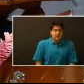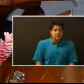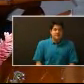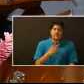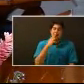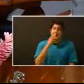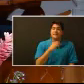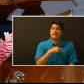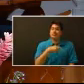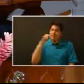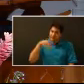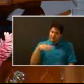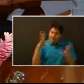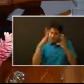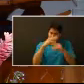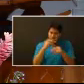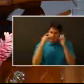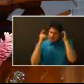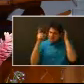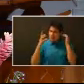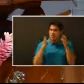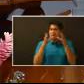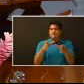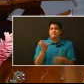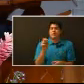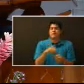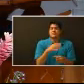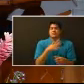Hermanos, esta noche el Señor ha puesto en mi corazón